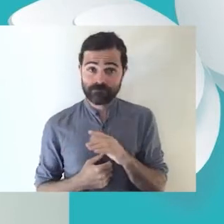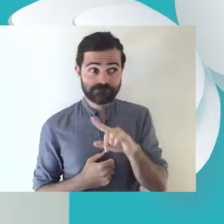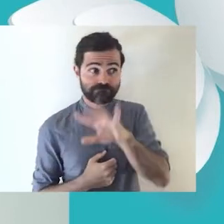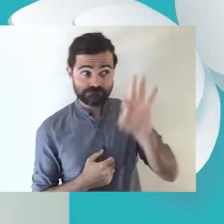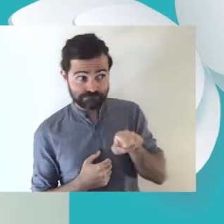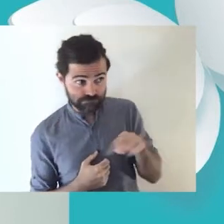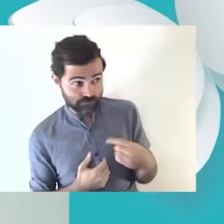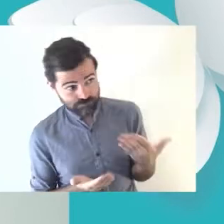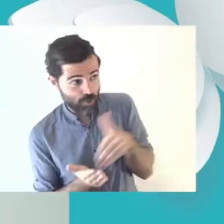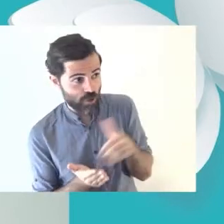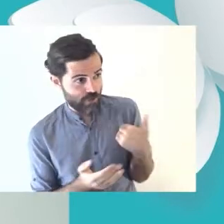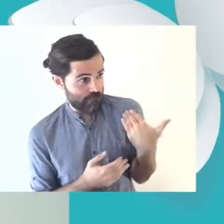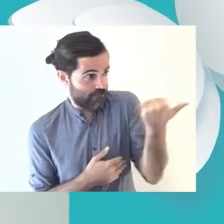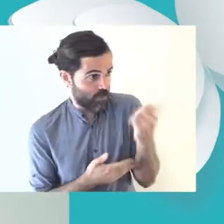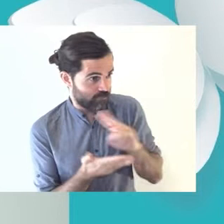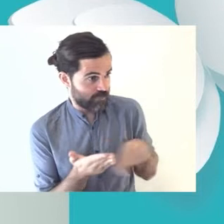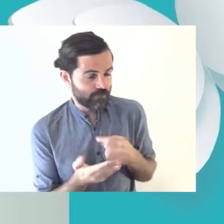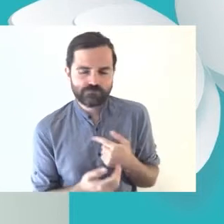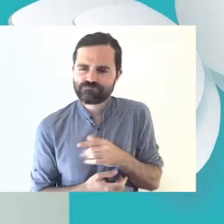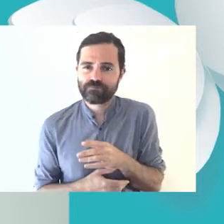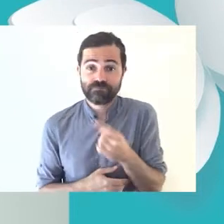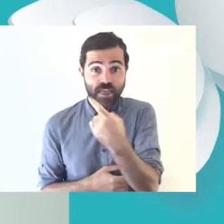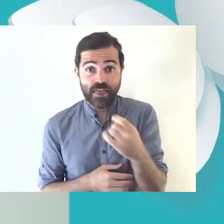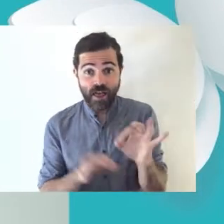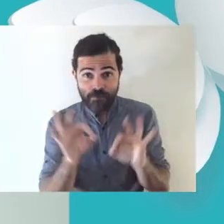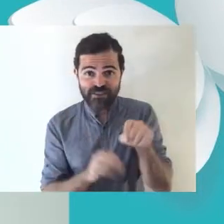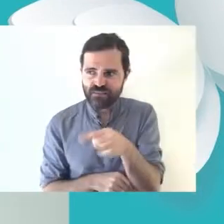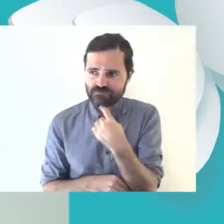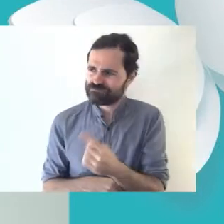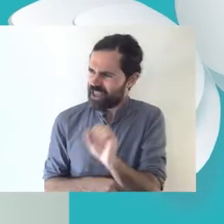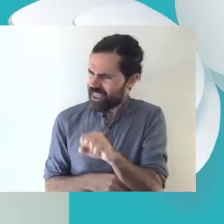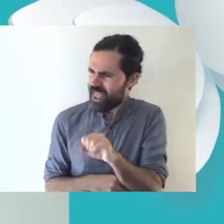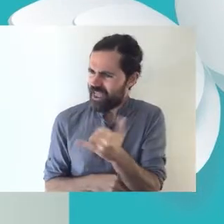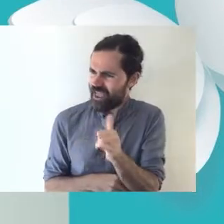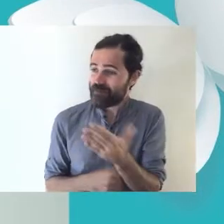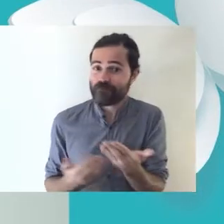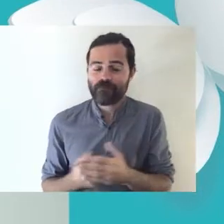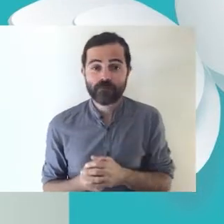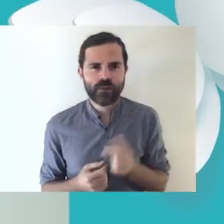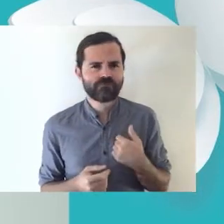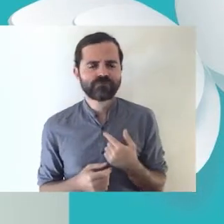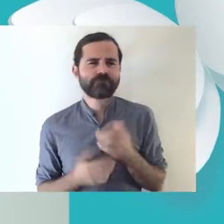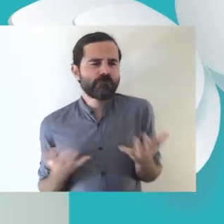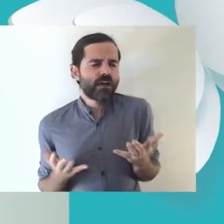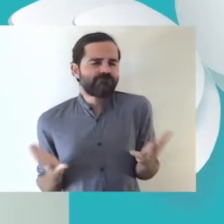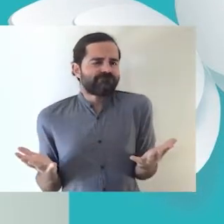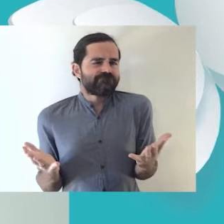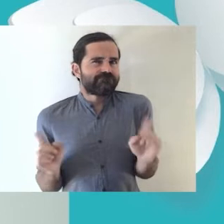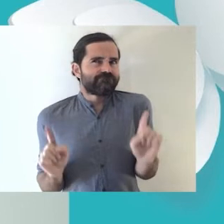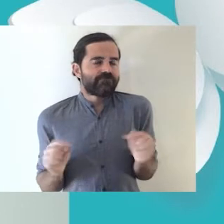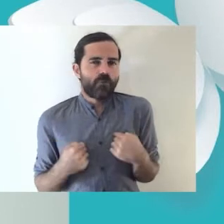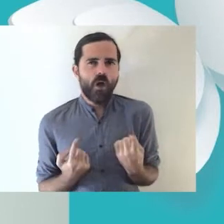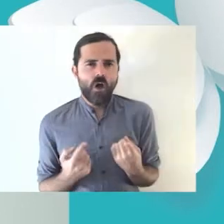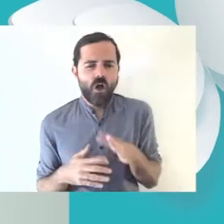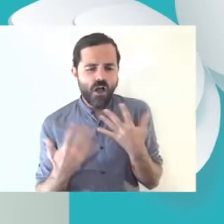todos contestaron, el 100% contestó que sí nos volverían a contratar. Entonces pensamos, ¿solo hablamos de integración social o también podemos